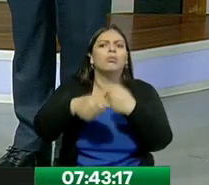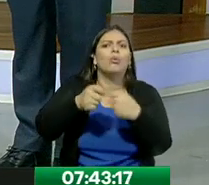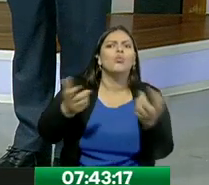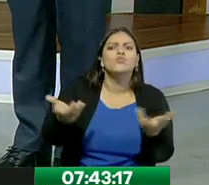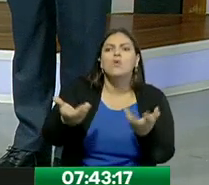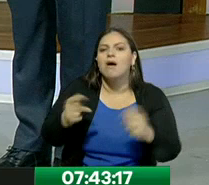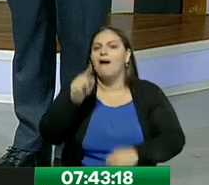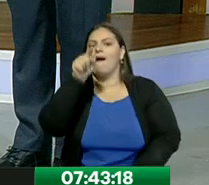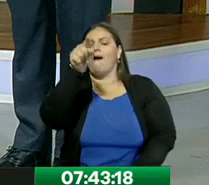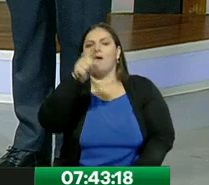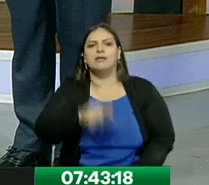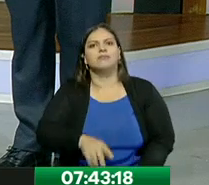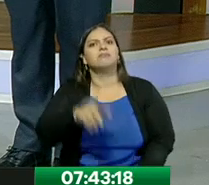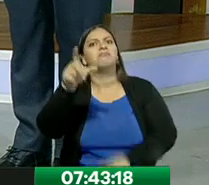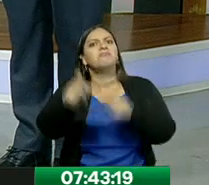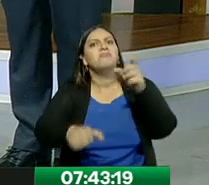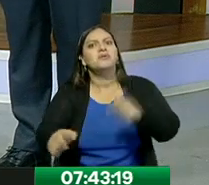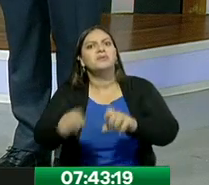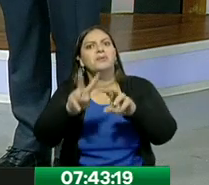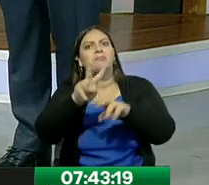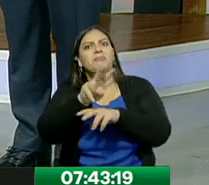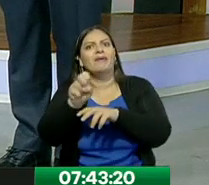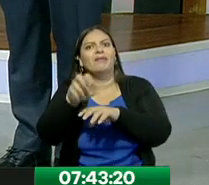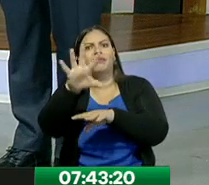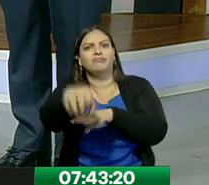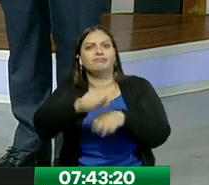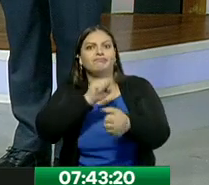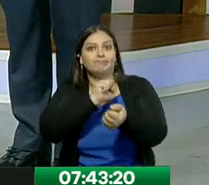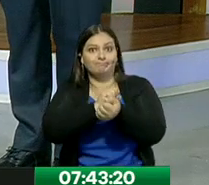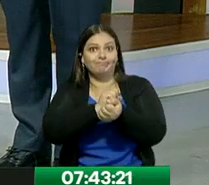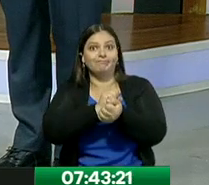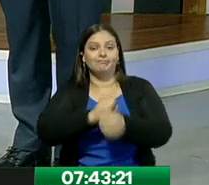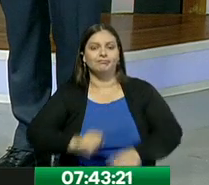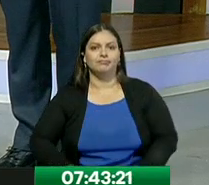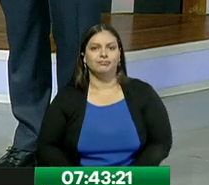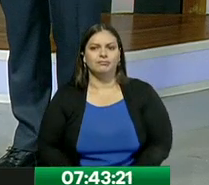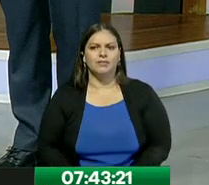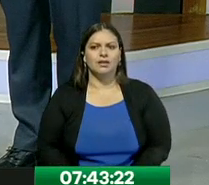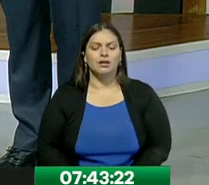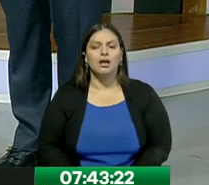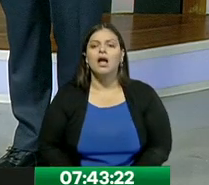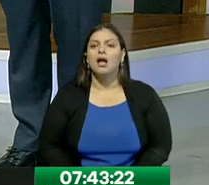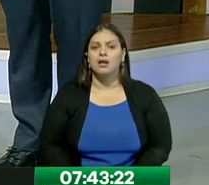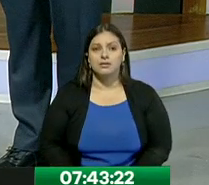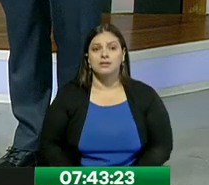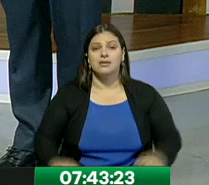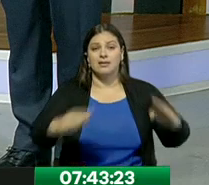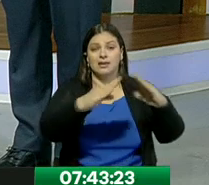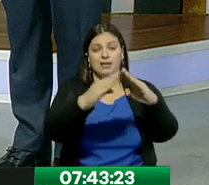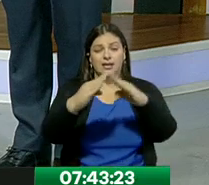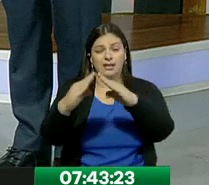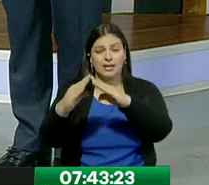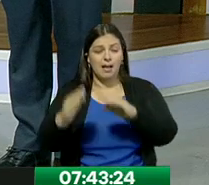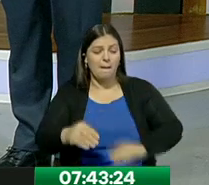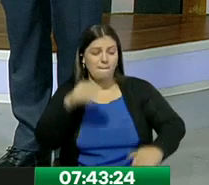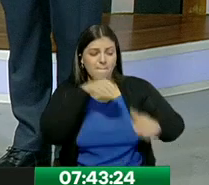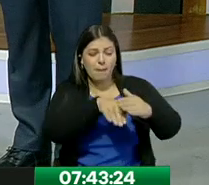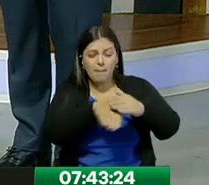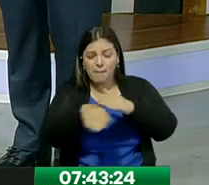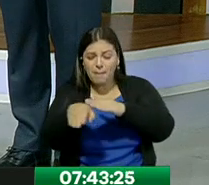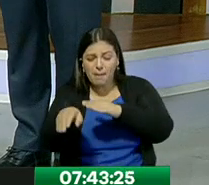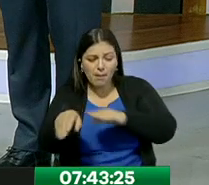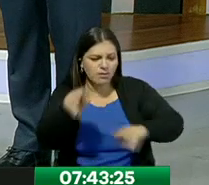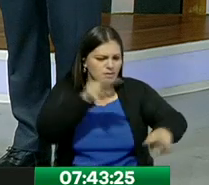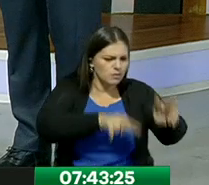Guayaquil este fin de semana. Entre ellos existen ciudadanos a quienes se les allanaron sus viviendas donde se encontraron